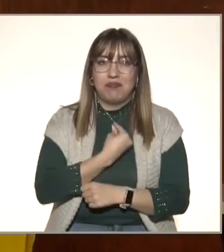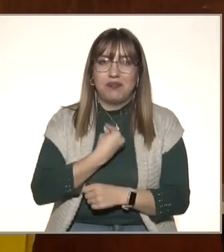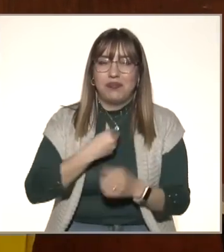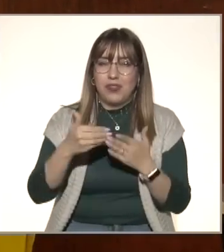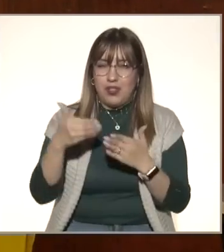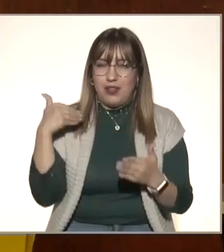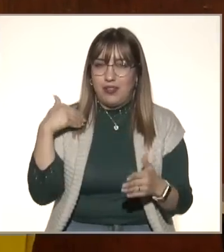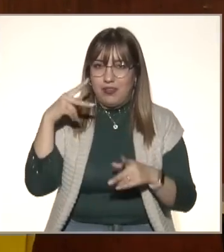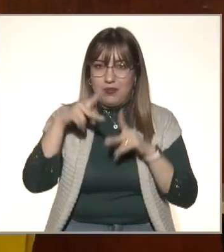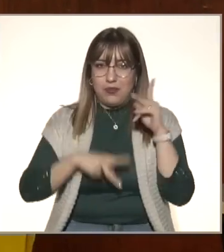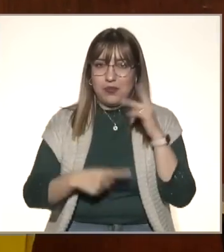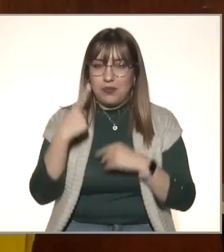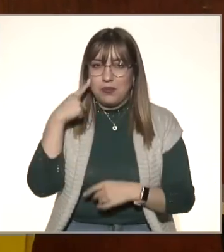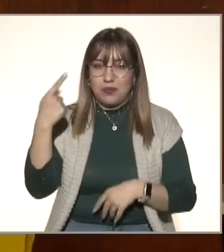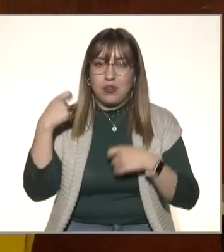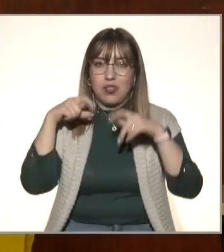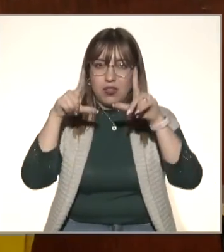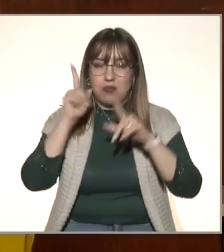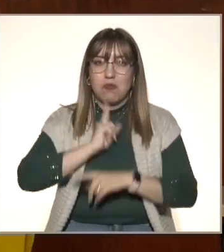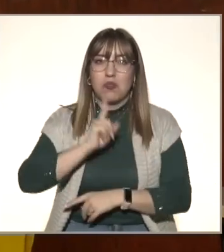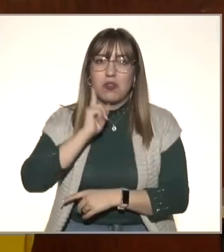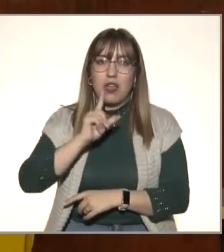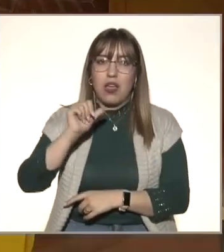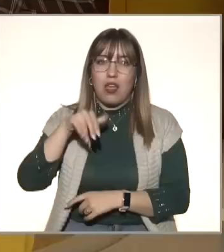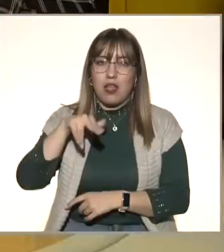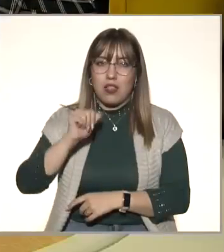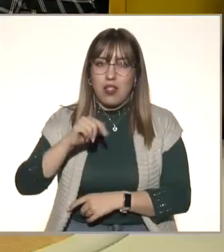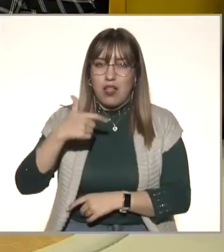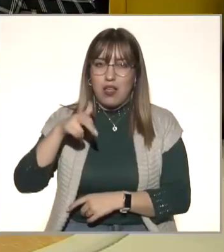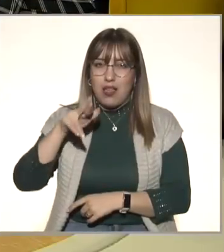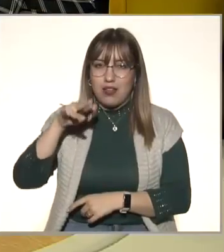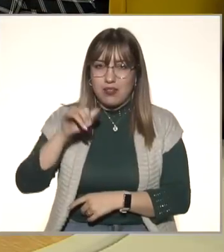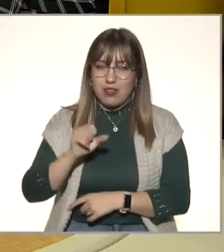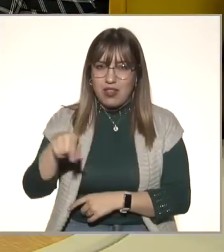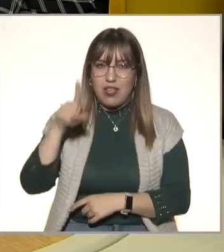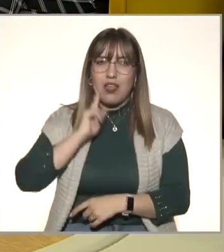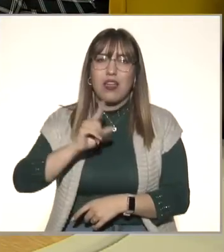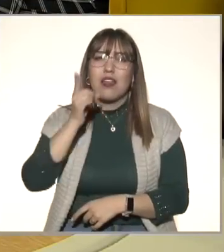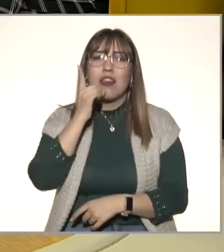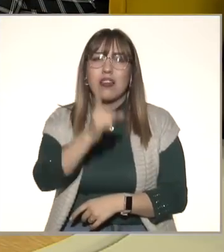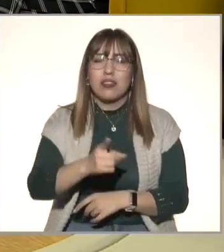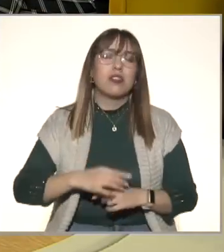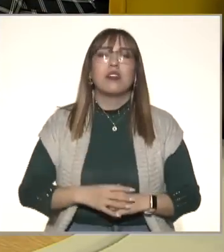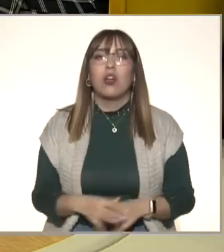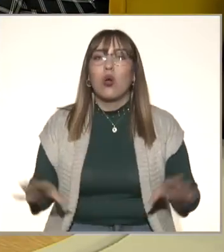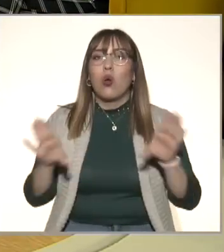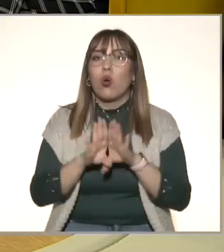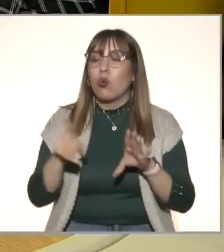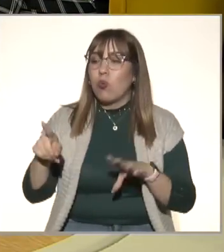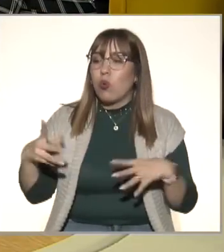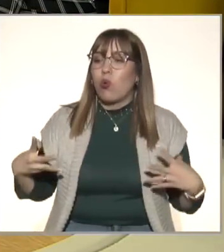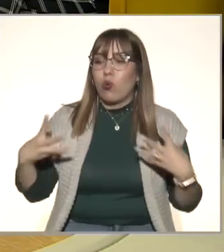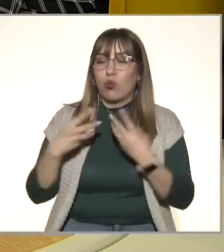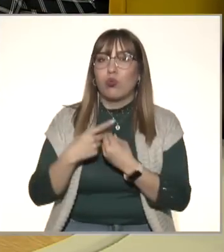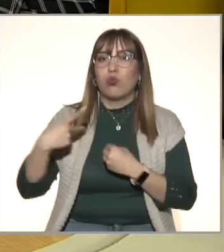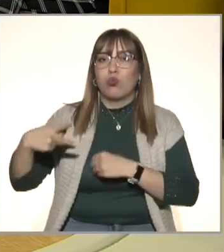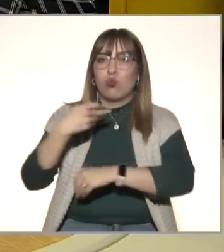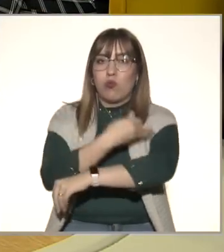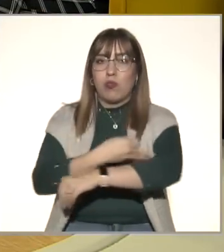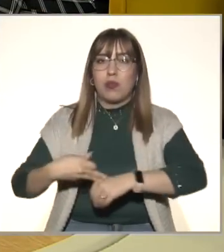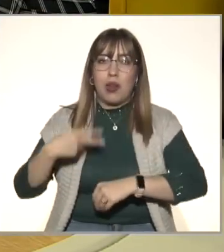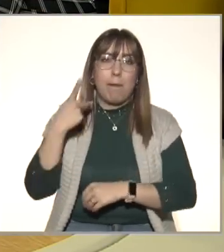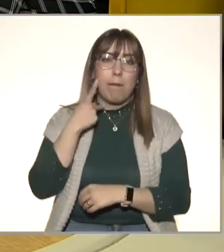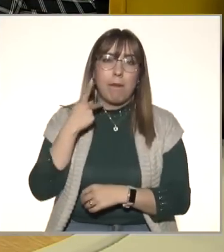el testimonio de Ana García, que ella nos contaba, les decía, a mí me llama la atención esta parte de que ella la pasa con su familia política, que en muchas